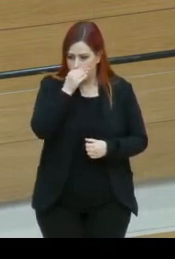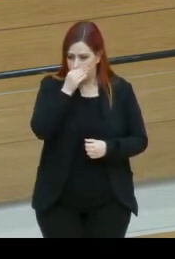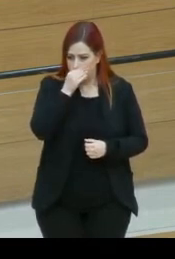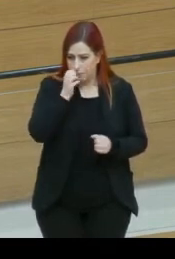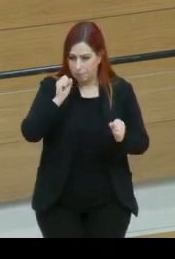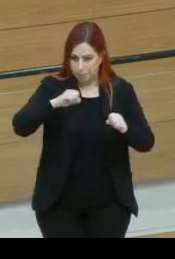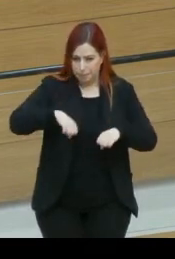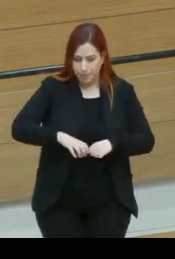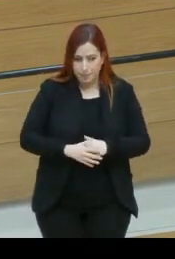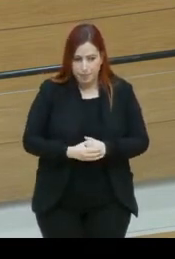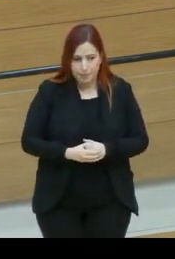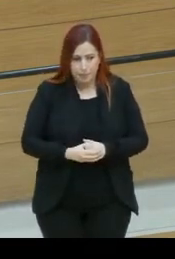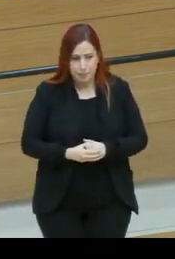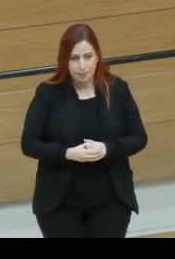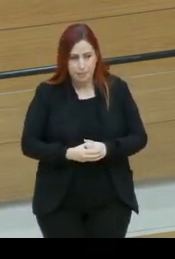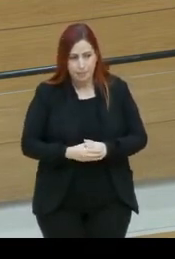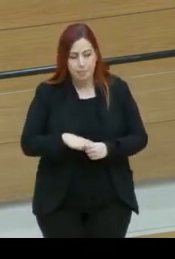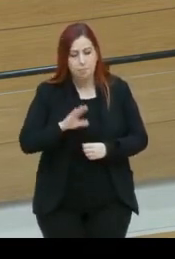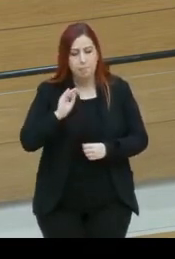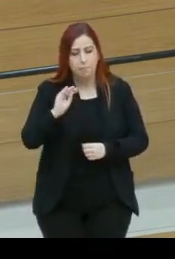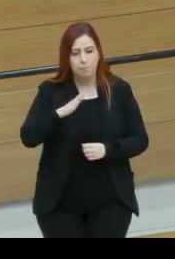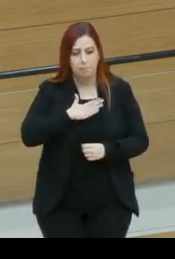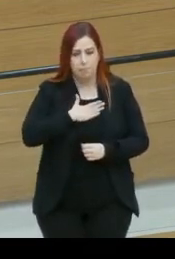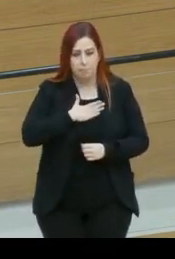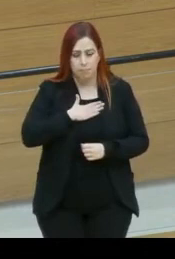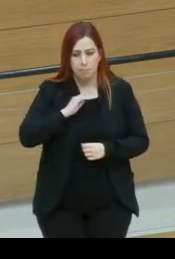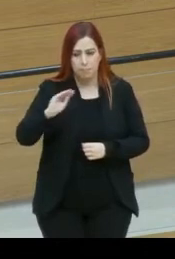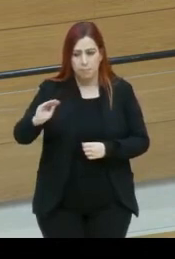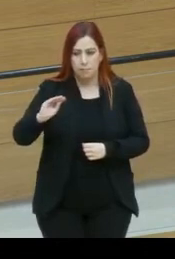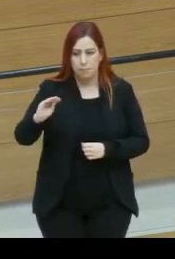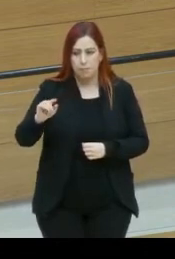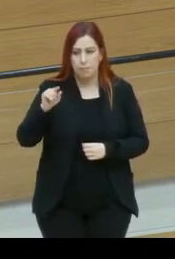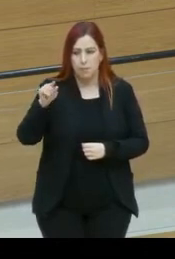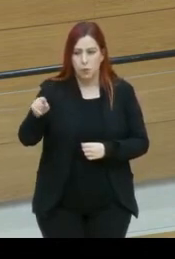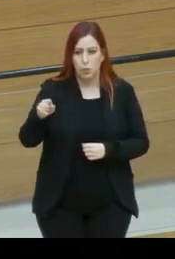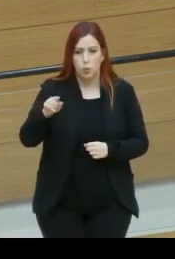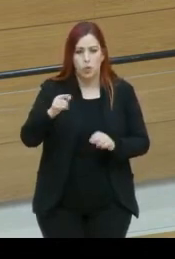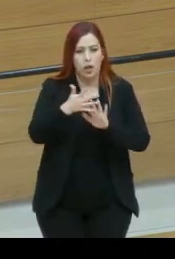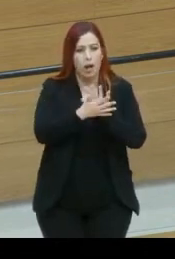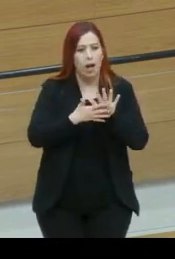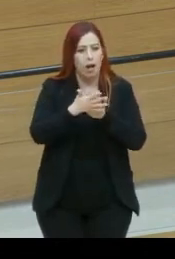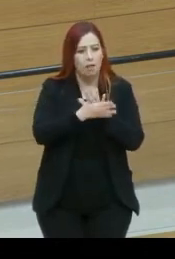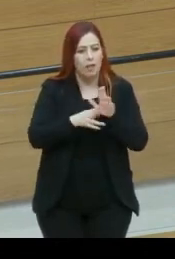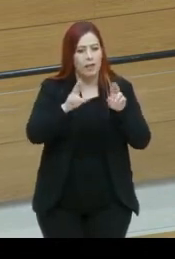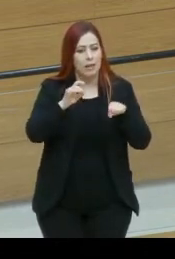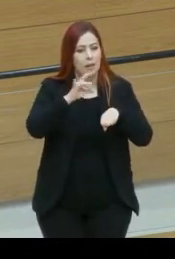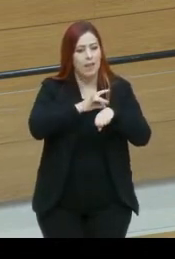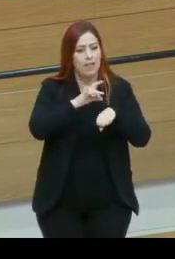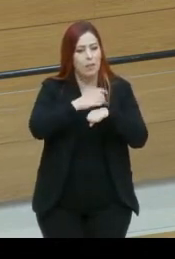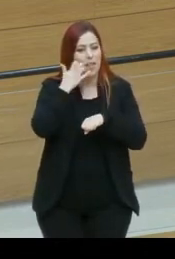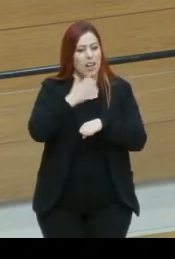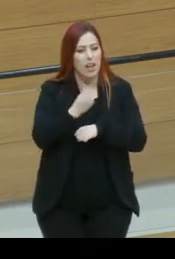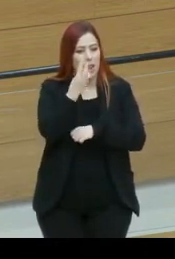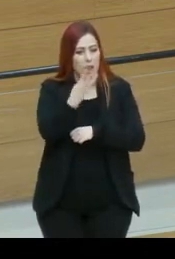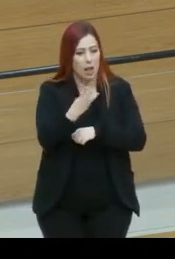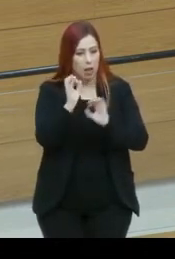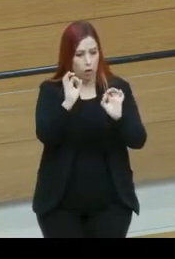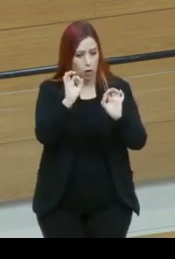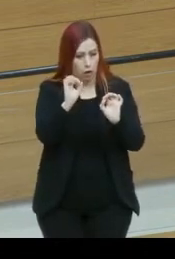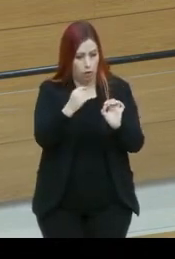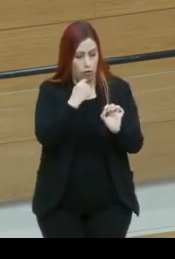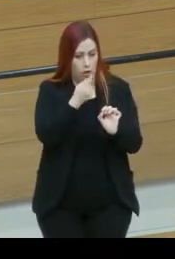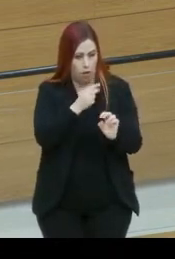Vale. Mi pregunta es, has hablado sobre 3 enfermedades raras en concreto, las has